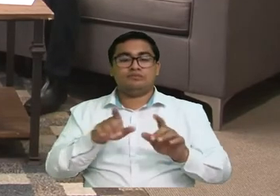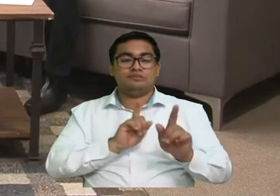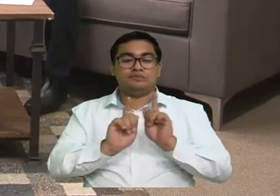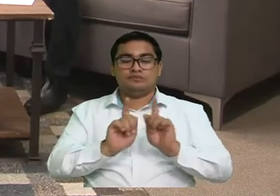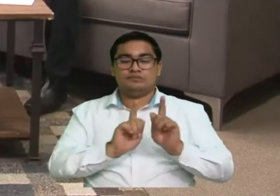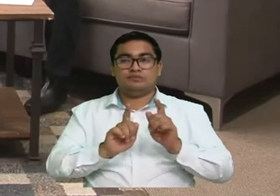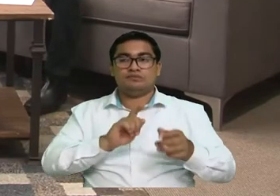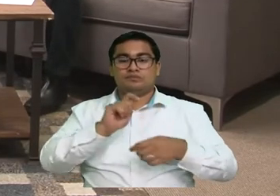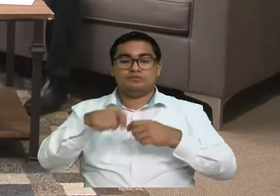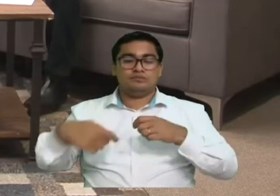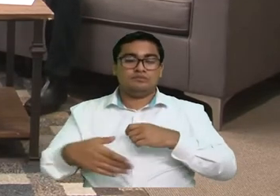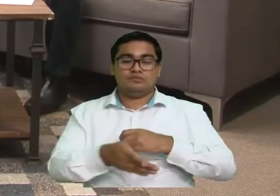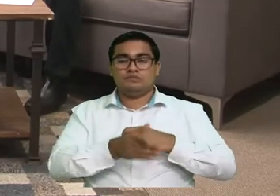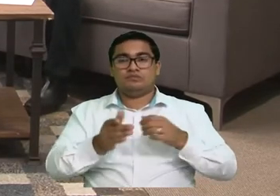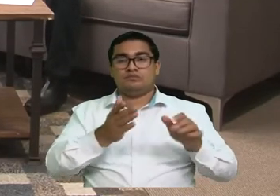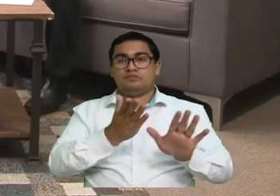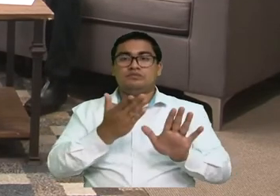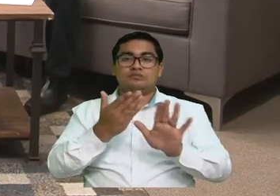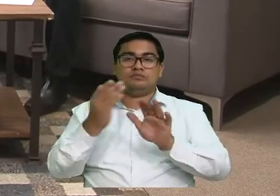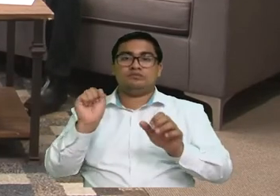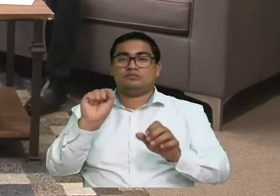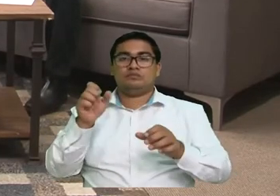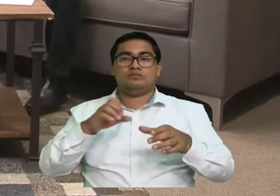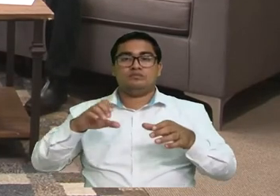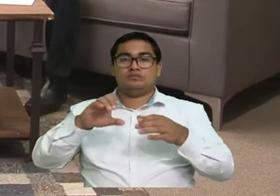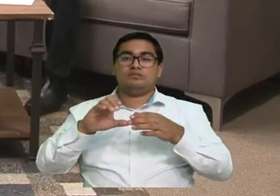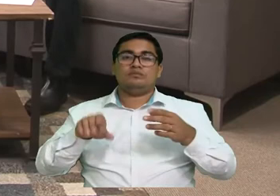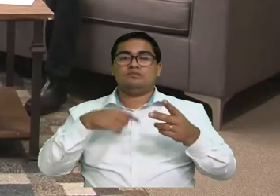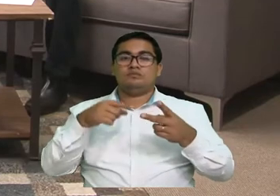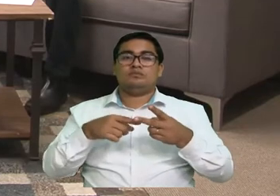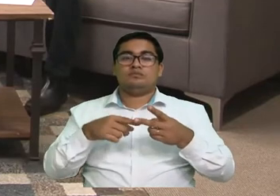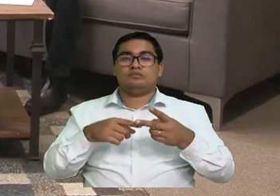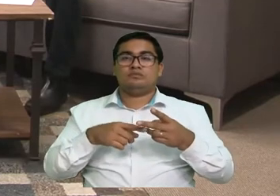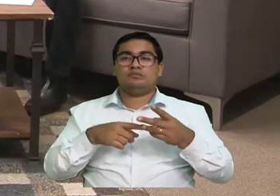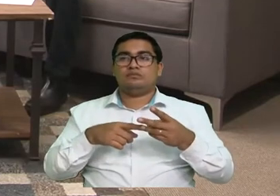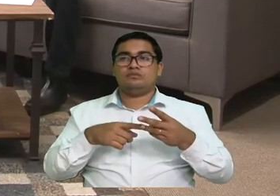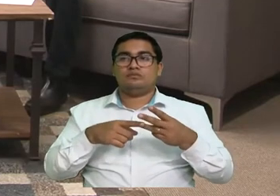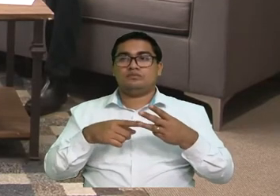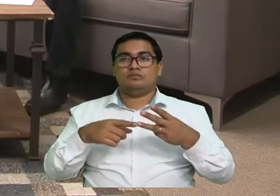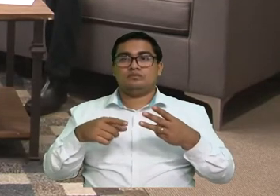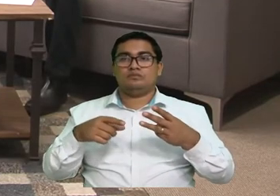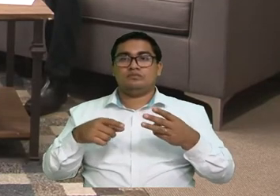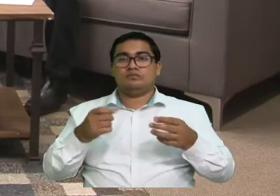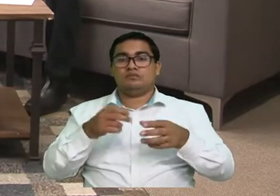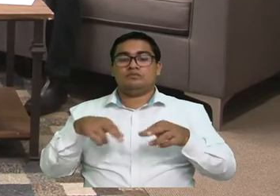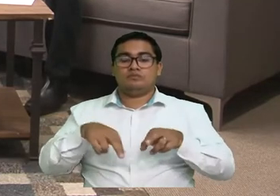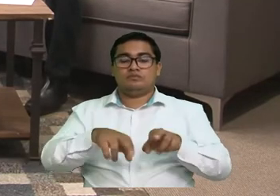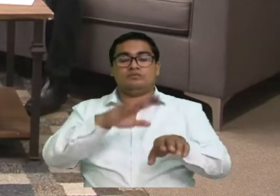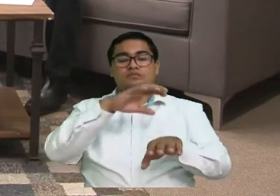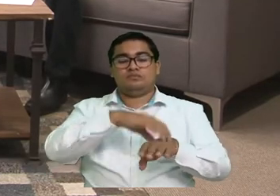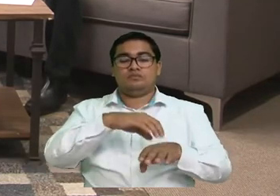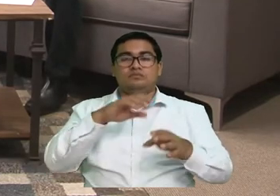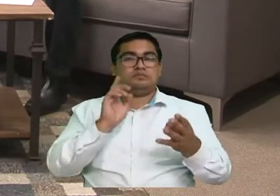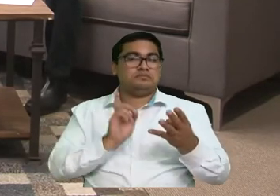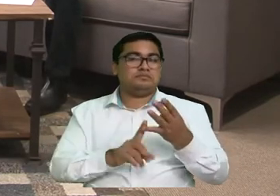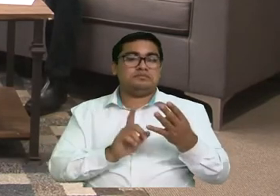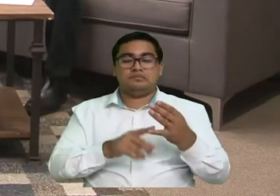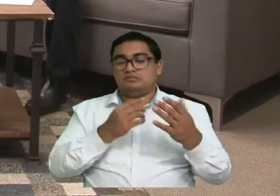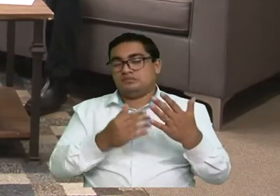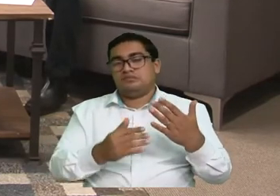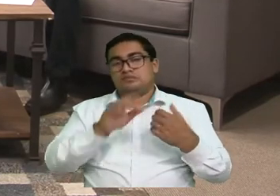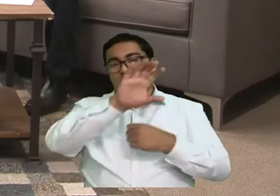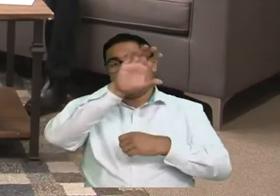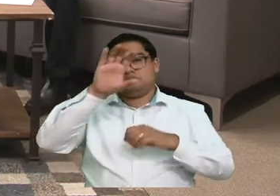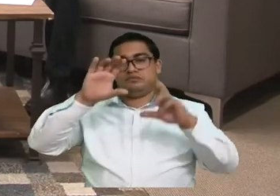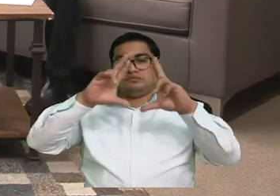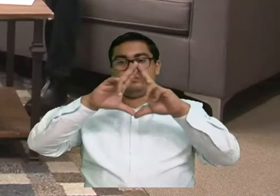deportiva en San Juan del Sur, en San Carlos, en San Juan de Nicaragua. Entonces hay